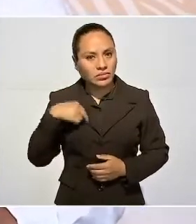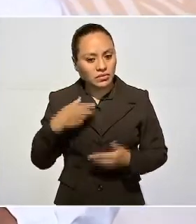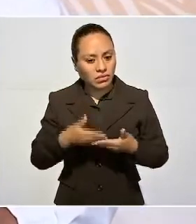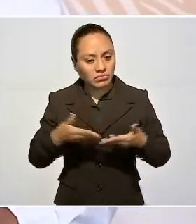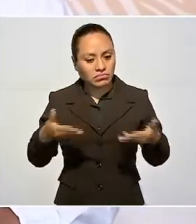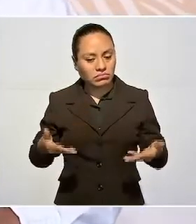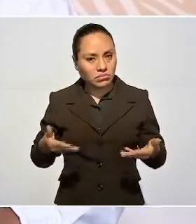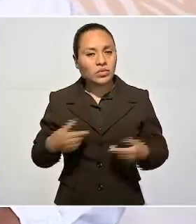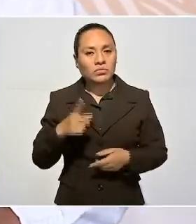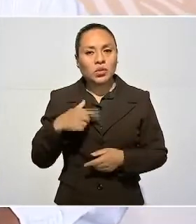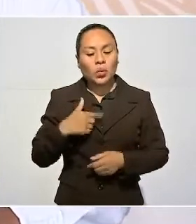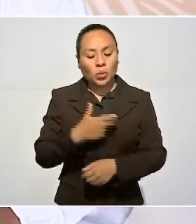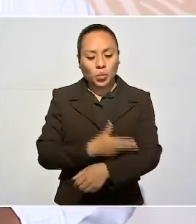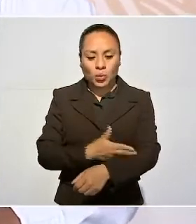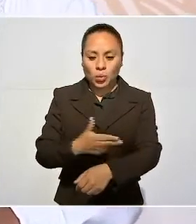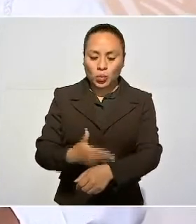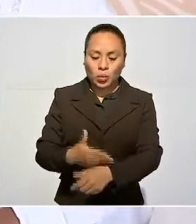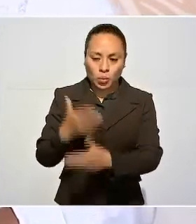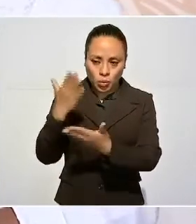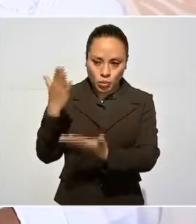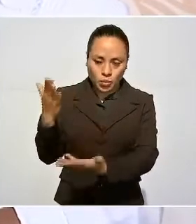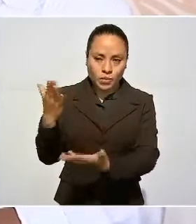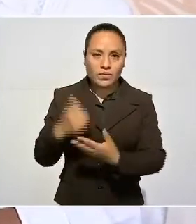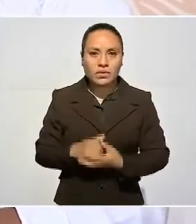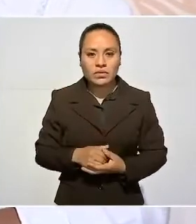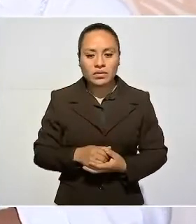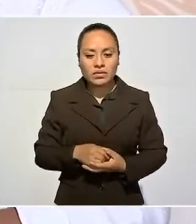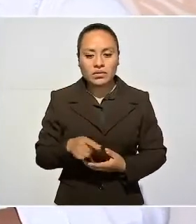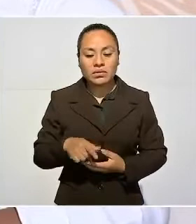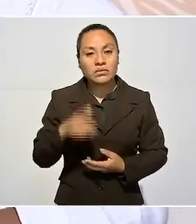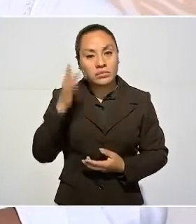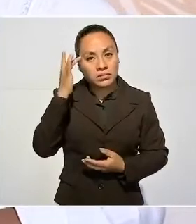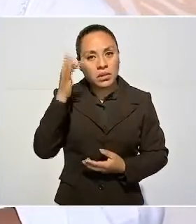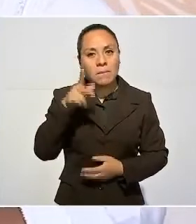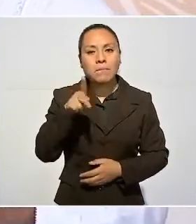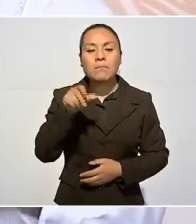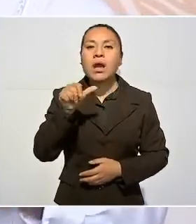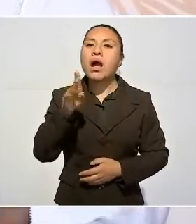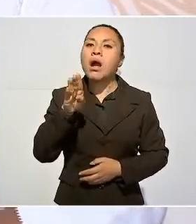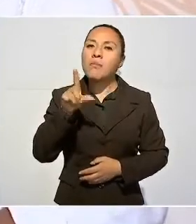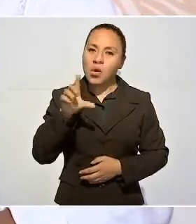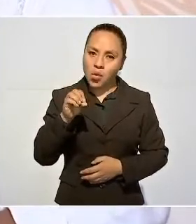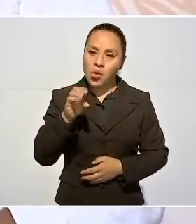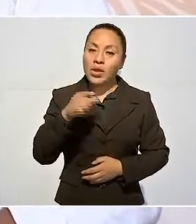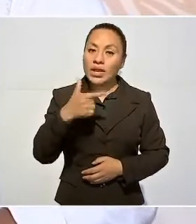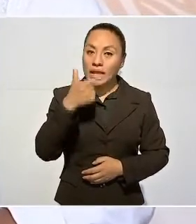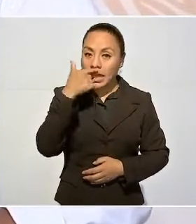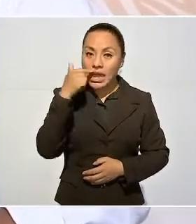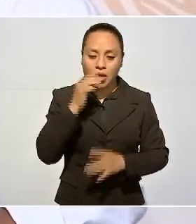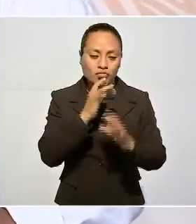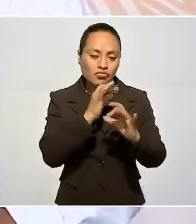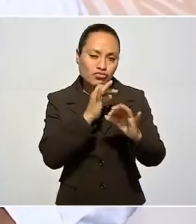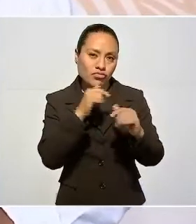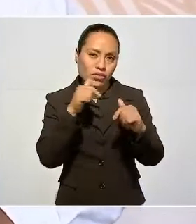honor estar aquí en San Pablo, Guelatao, contar por tercera